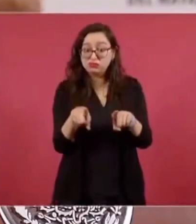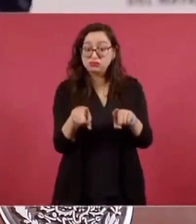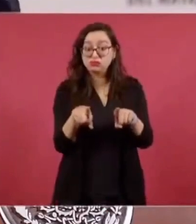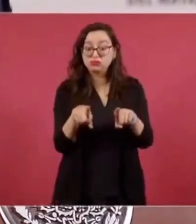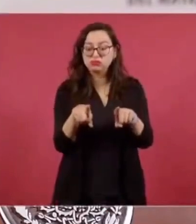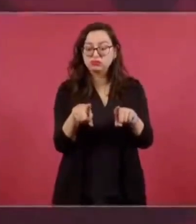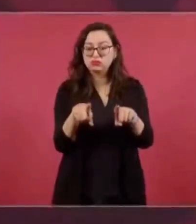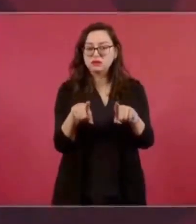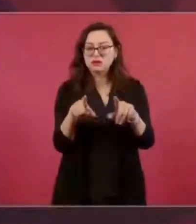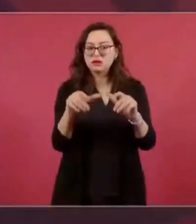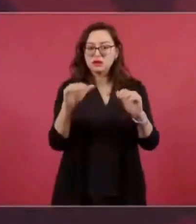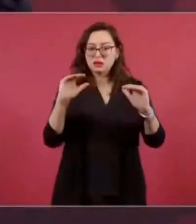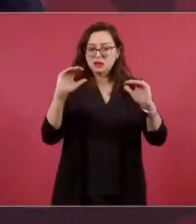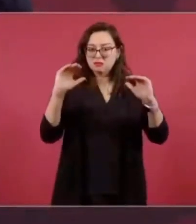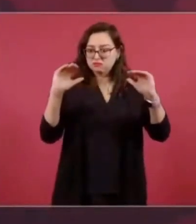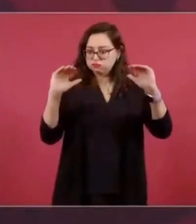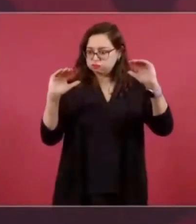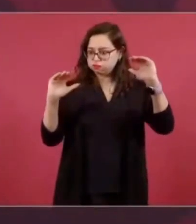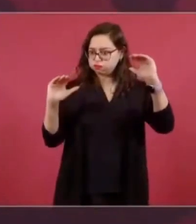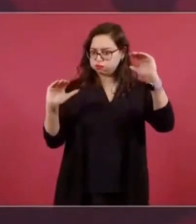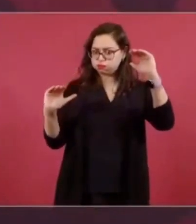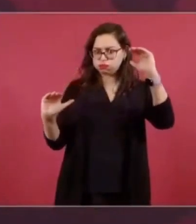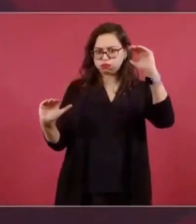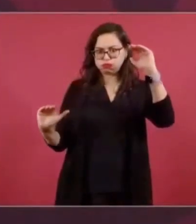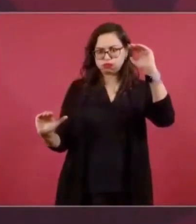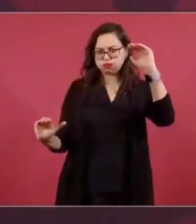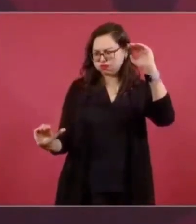es cuando hay más desigualdad